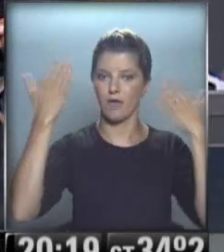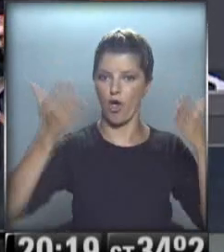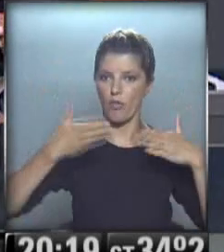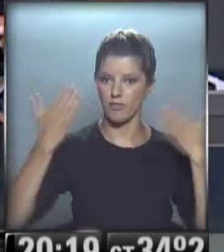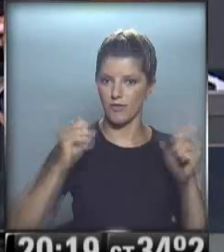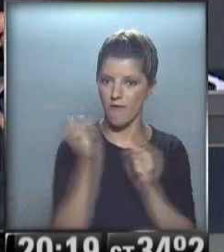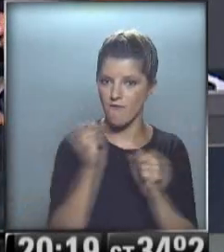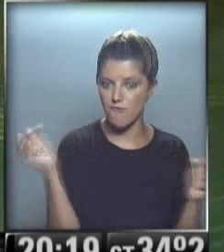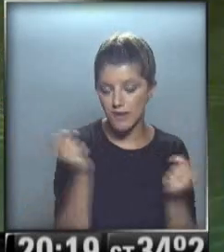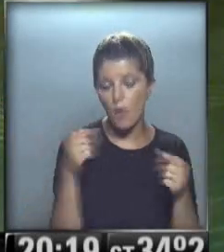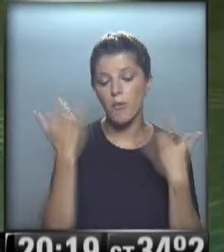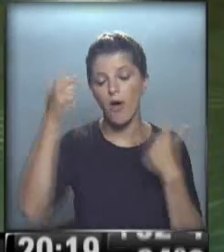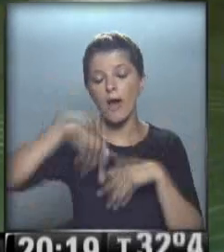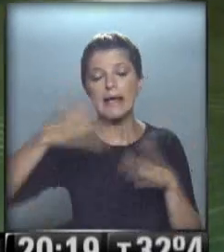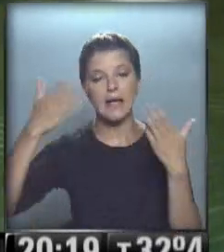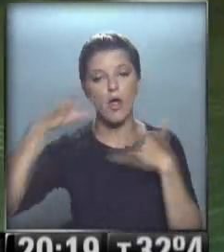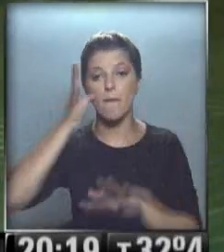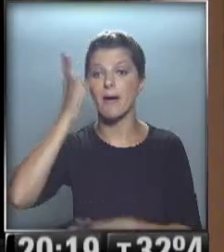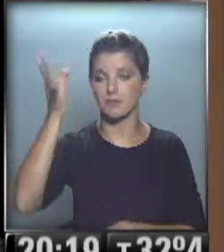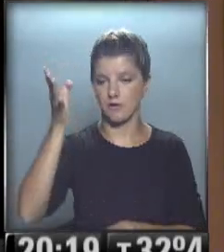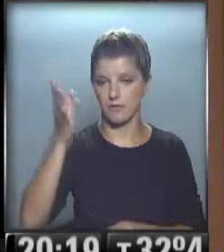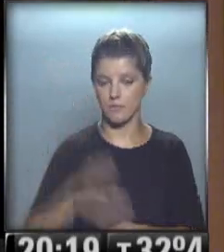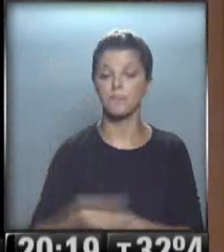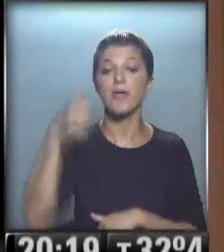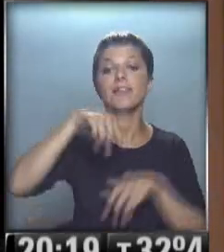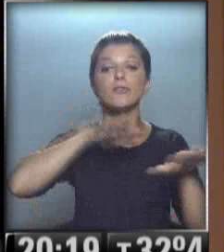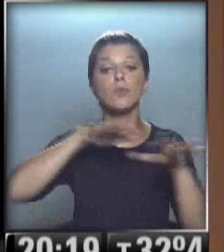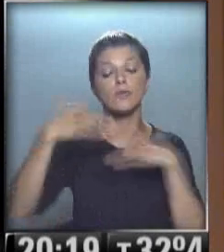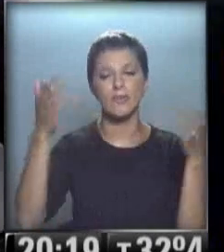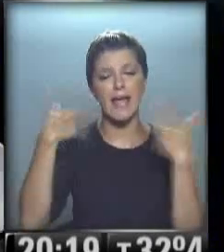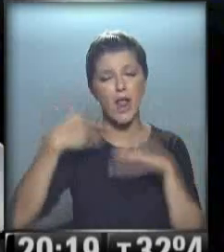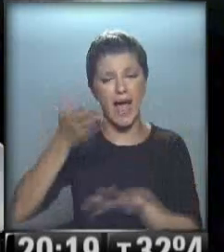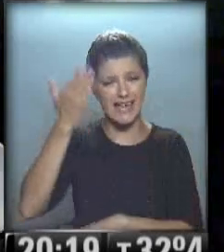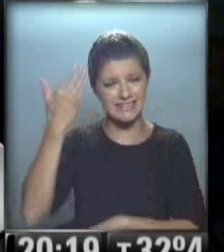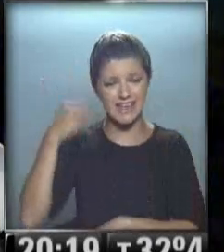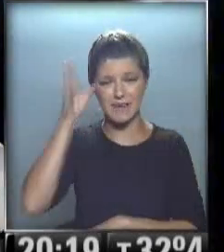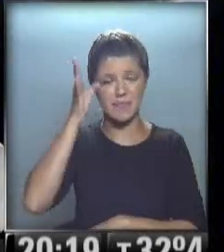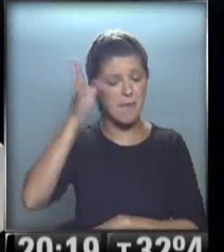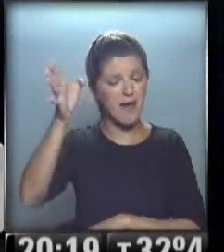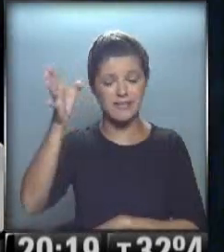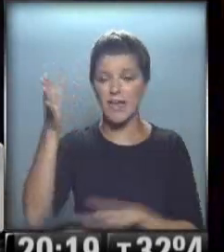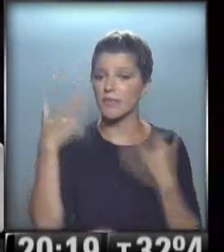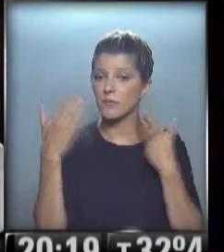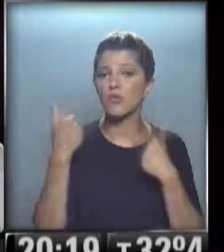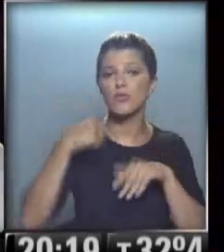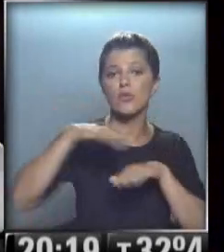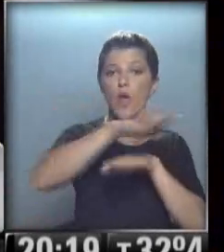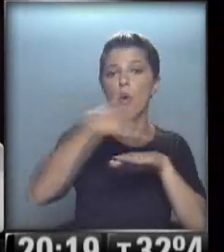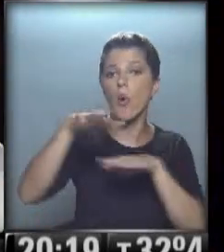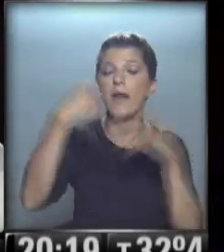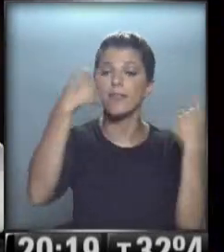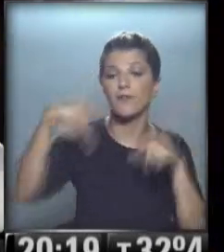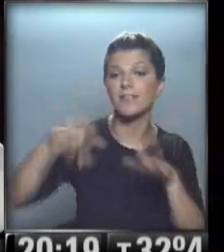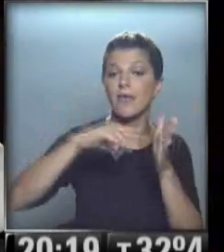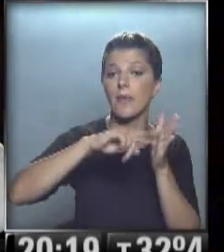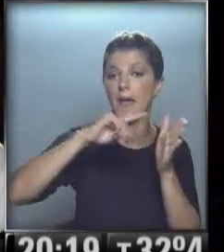altas temperaturas. El pico de consumo eléctrico registrado ayer por las altas temperaturas provocó cortes en barrios de la capital